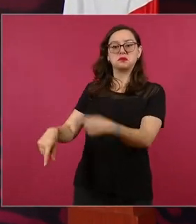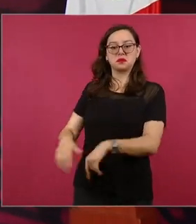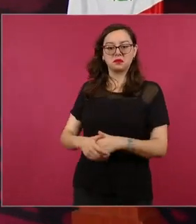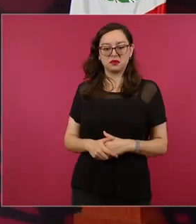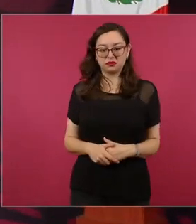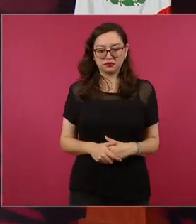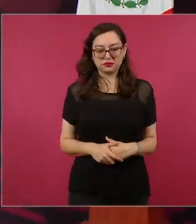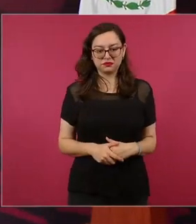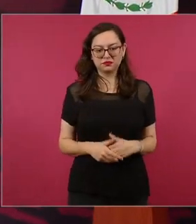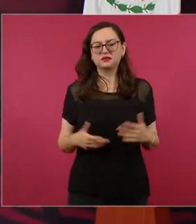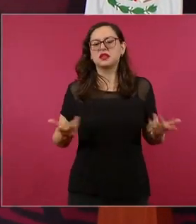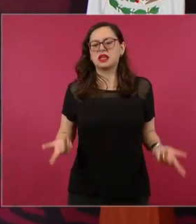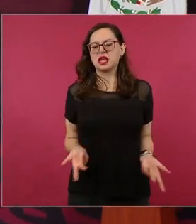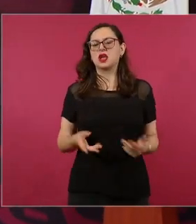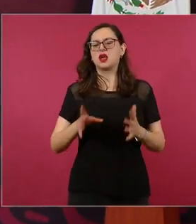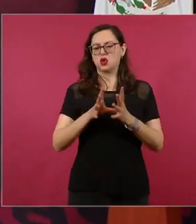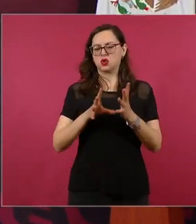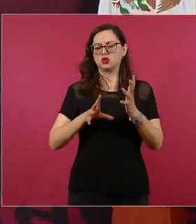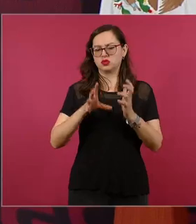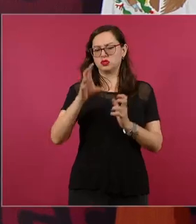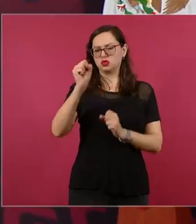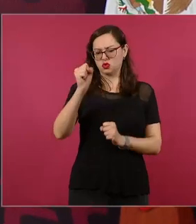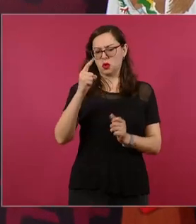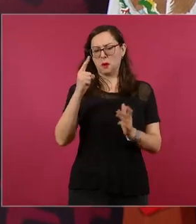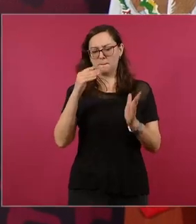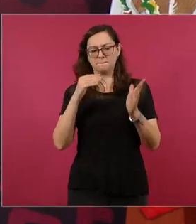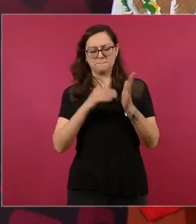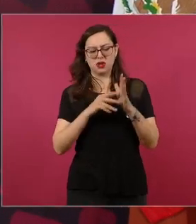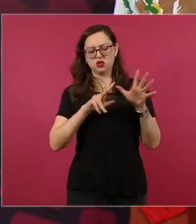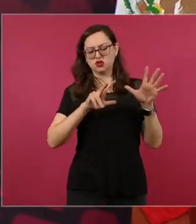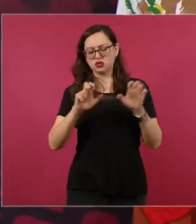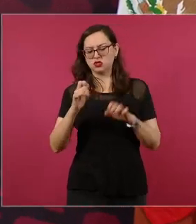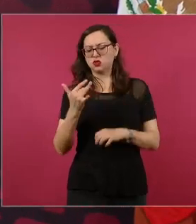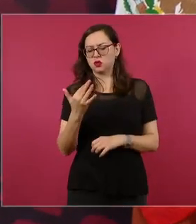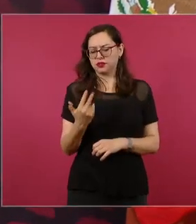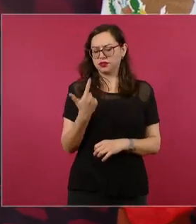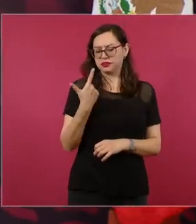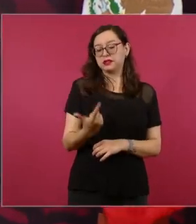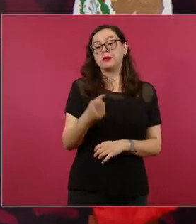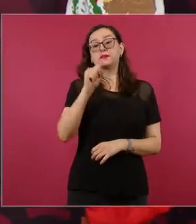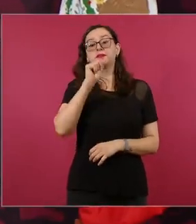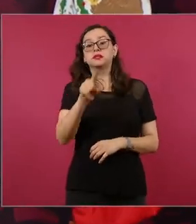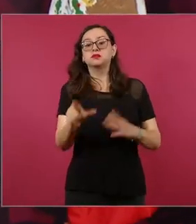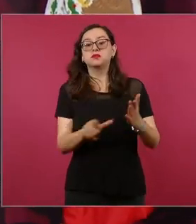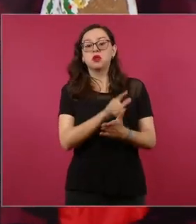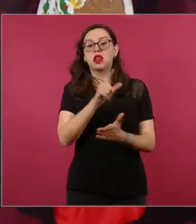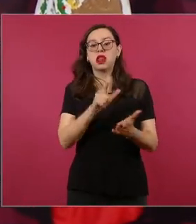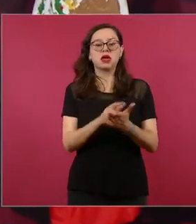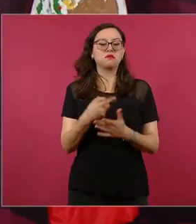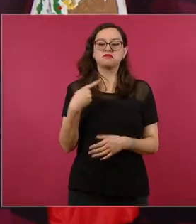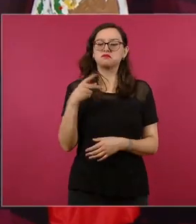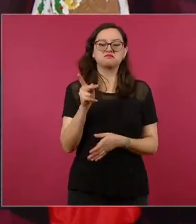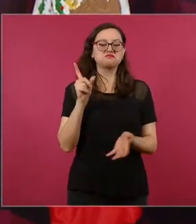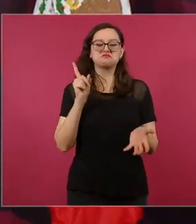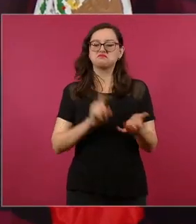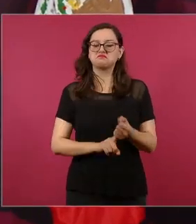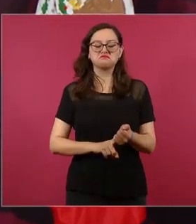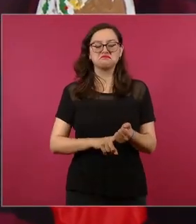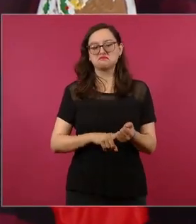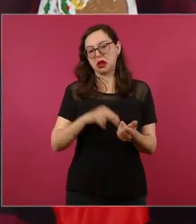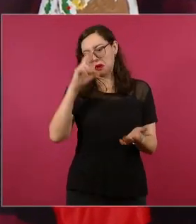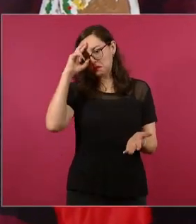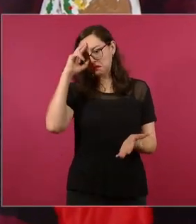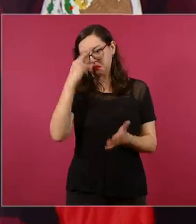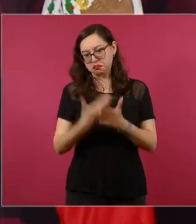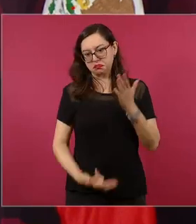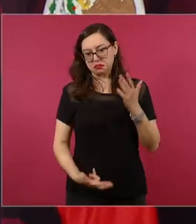con la misma Constitución de 1857, pero ya pues solamente se respetaban las formas.